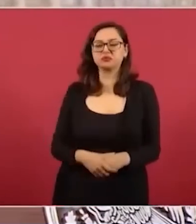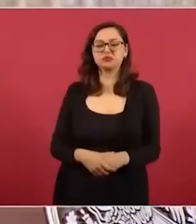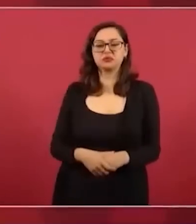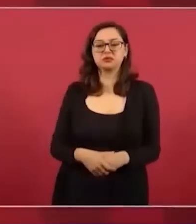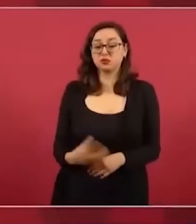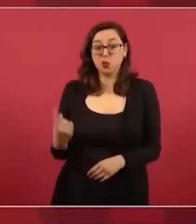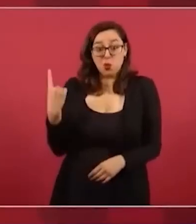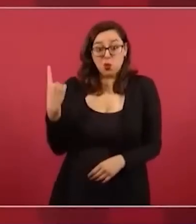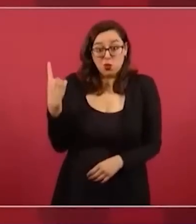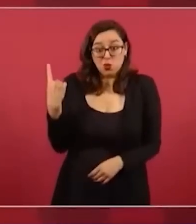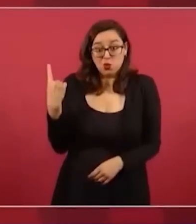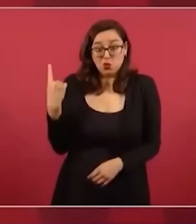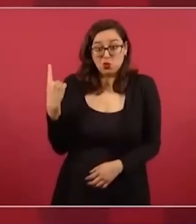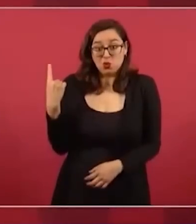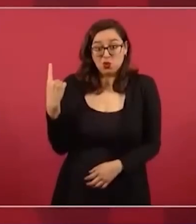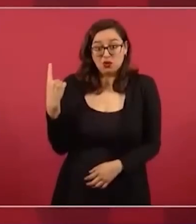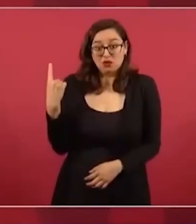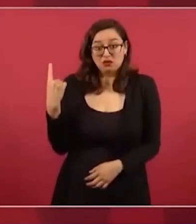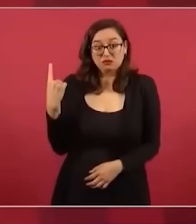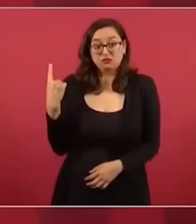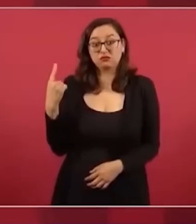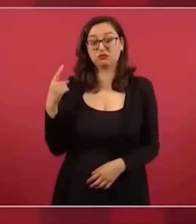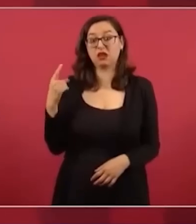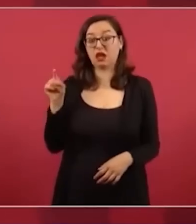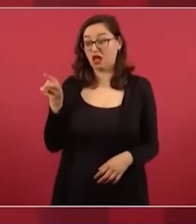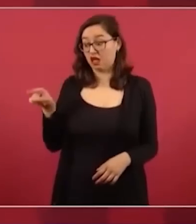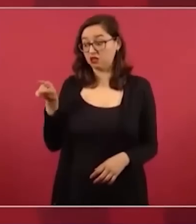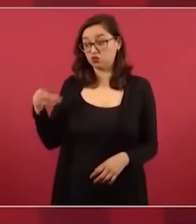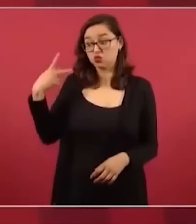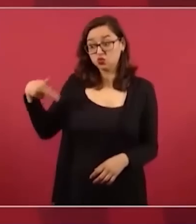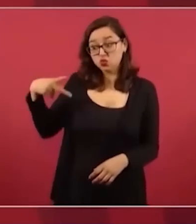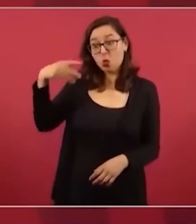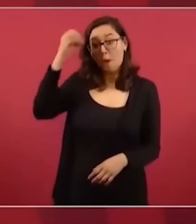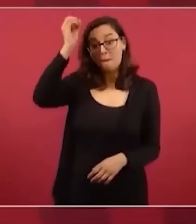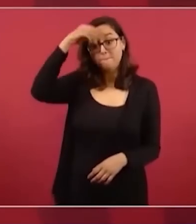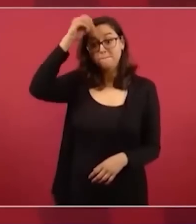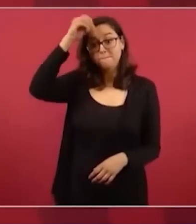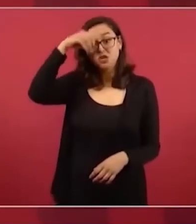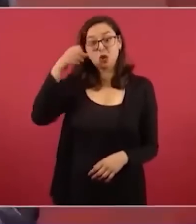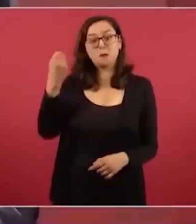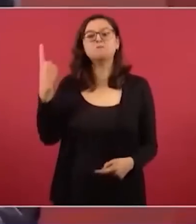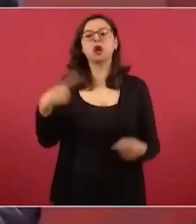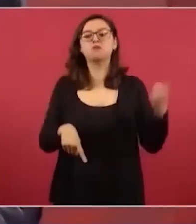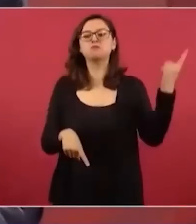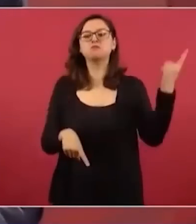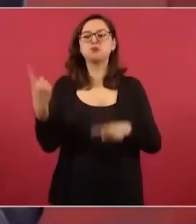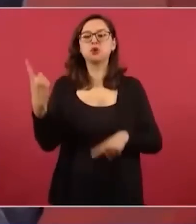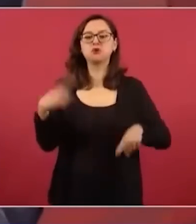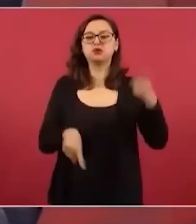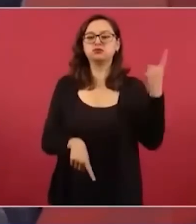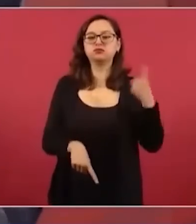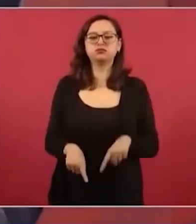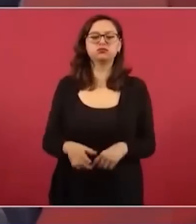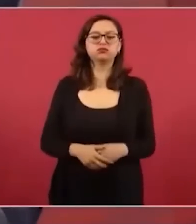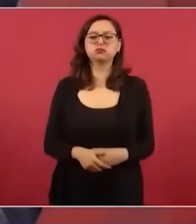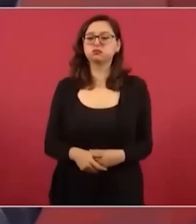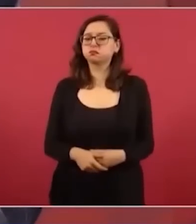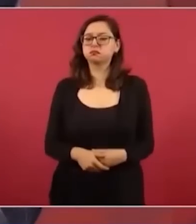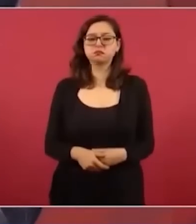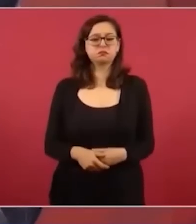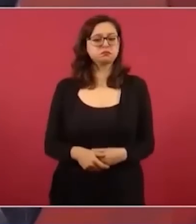diferencia, porque puede inclinar la balanza, y ese dice, no se